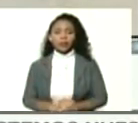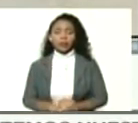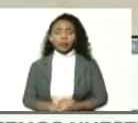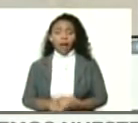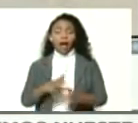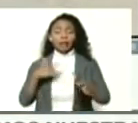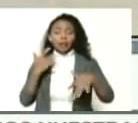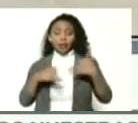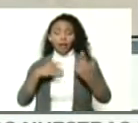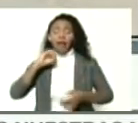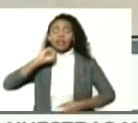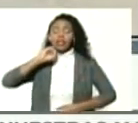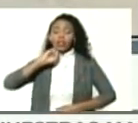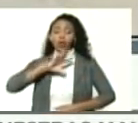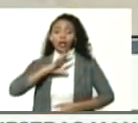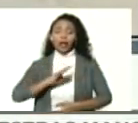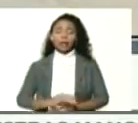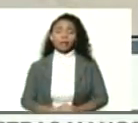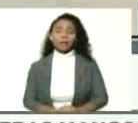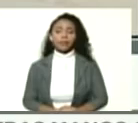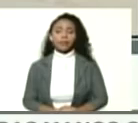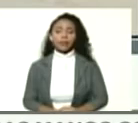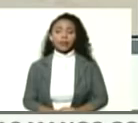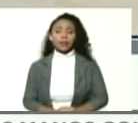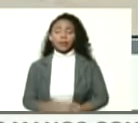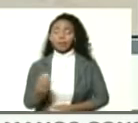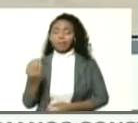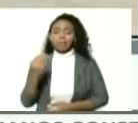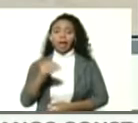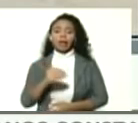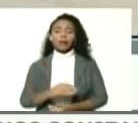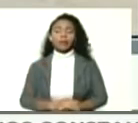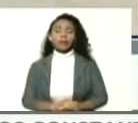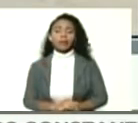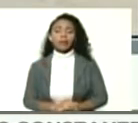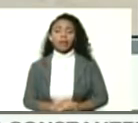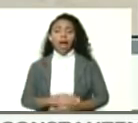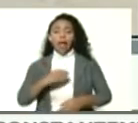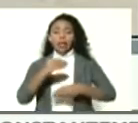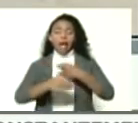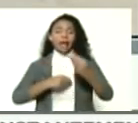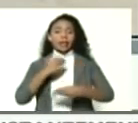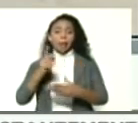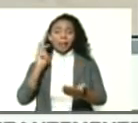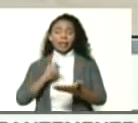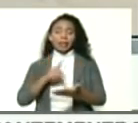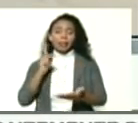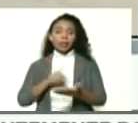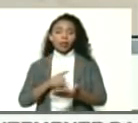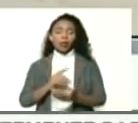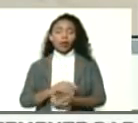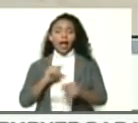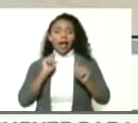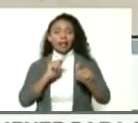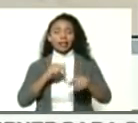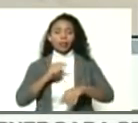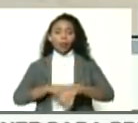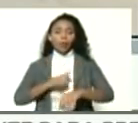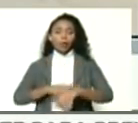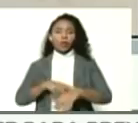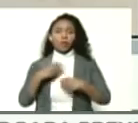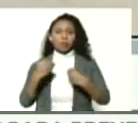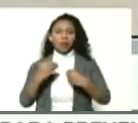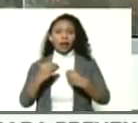evento histórico, por demás de hacer presencia en este momento para